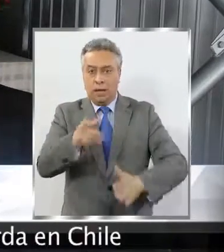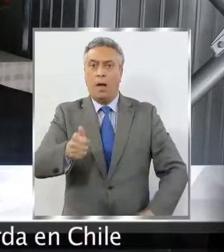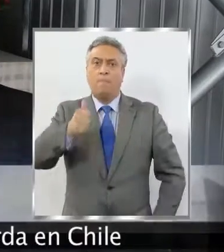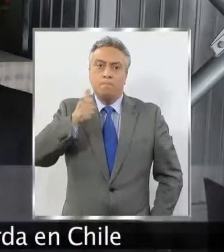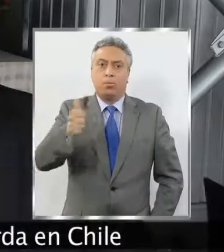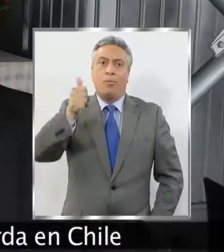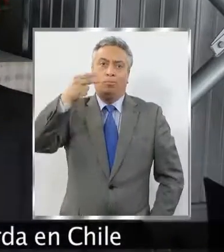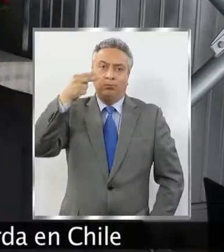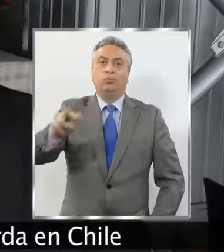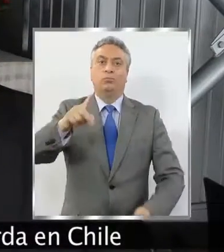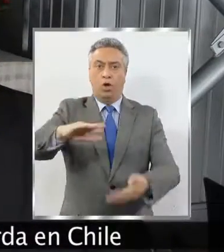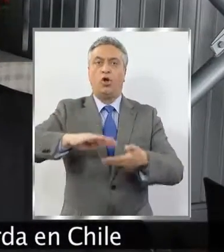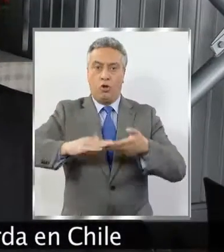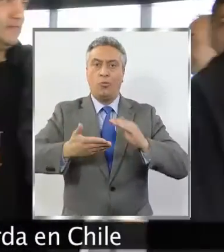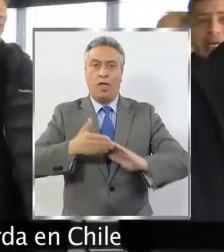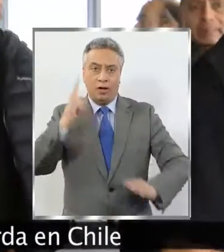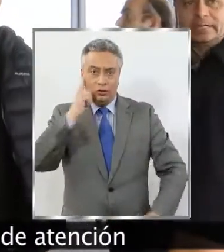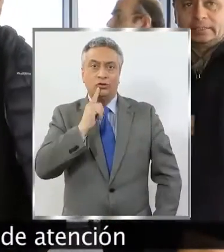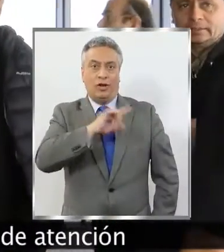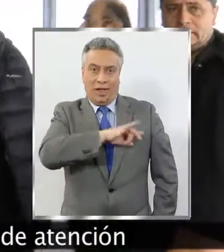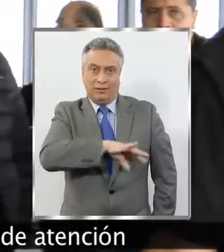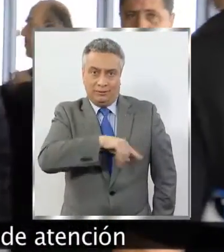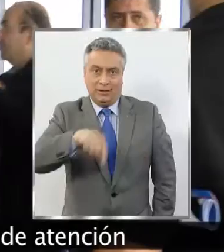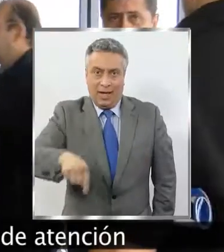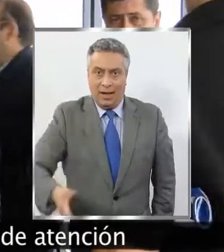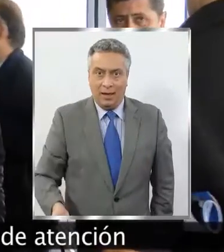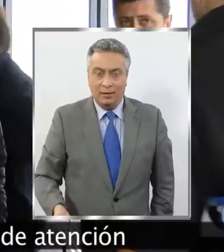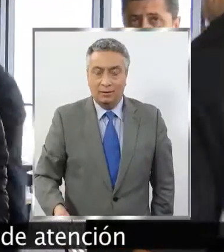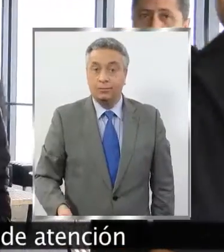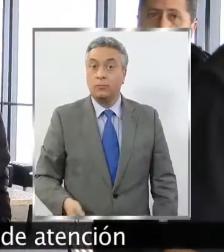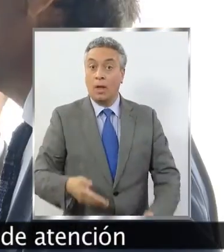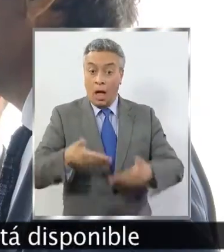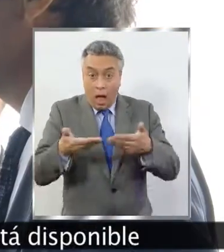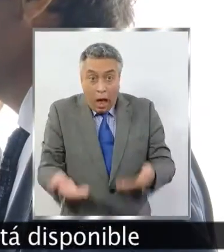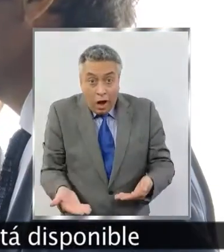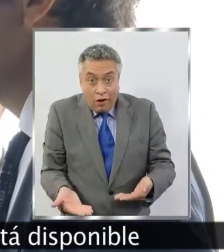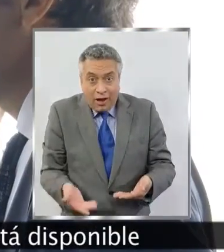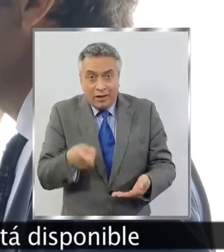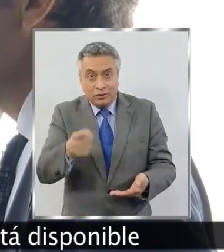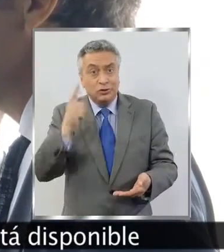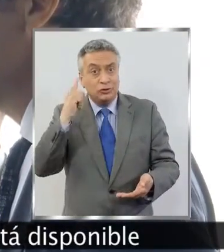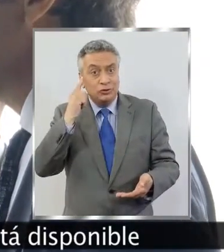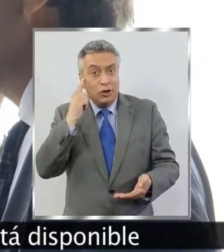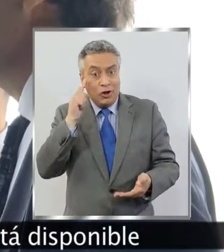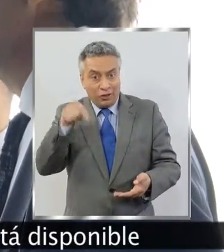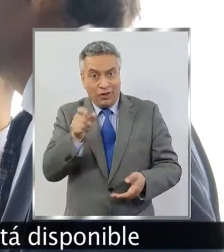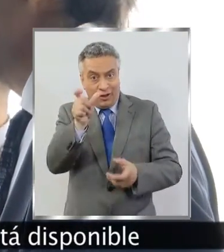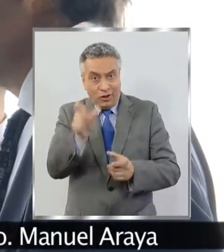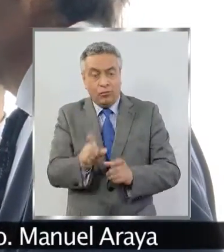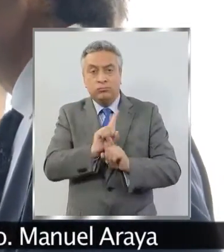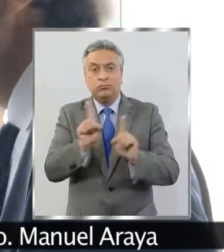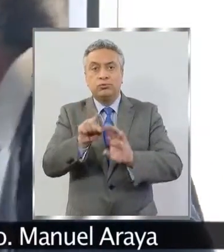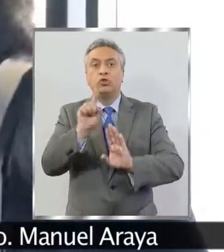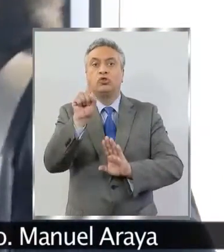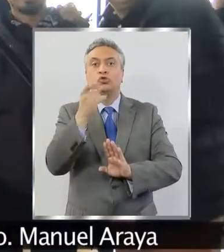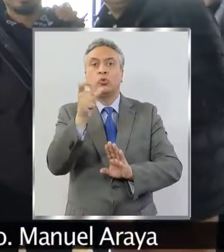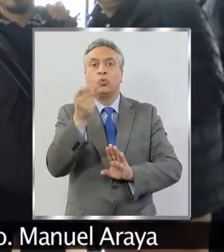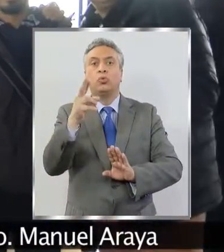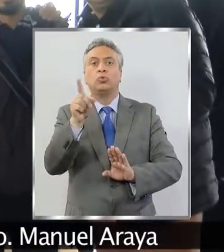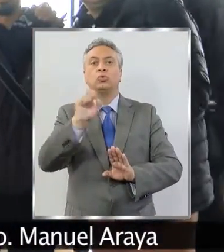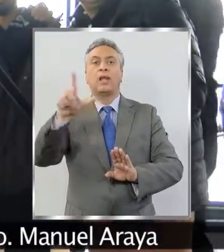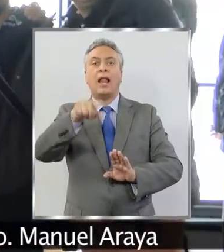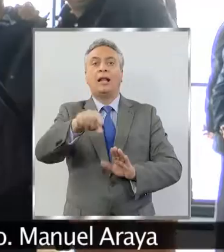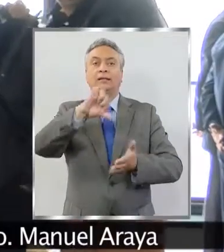lengua propia de la comunidad sorda en Chile. Por el momento, el módulo de atención para personas sordas solo está disponible en la sucursal central